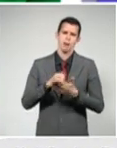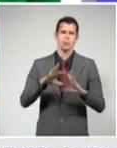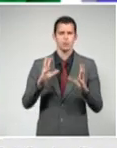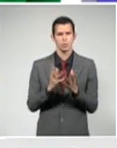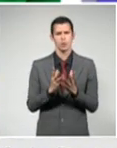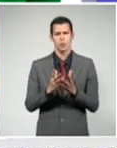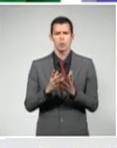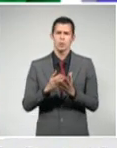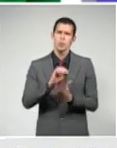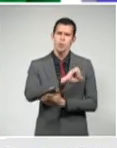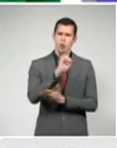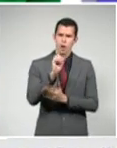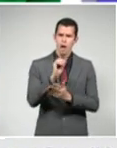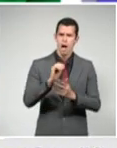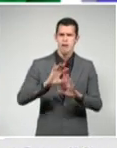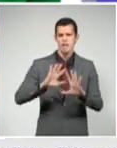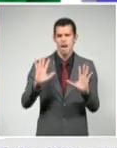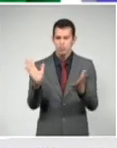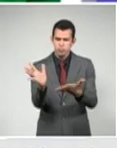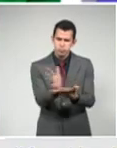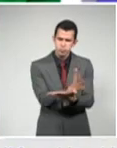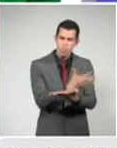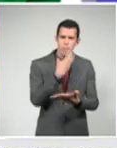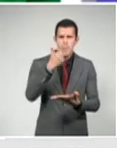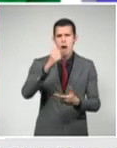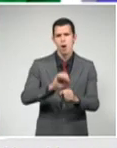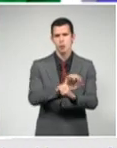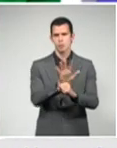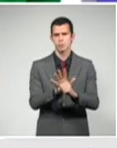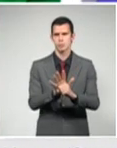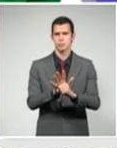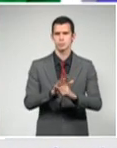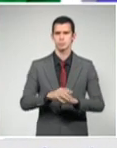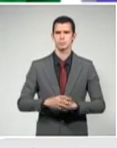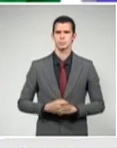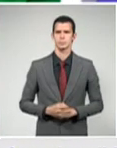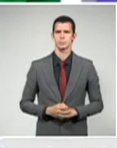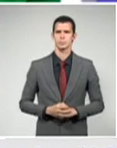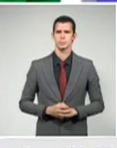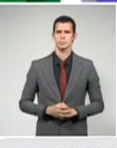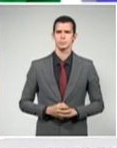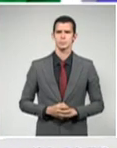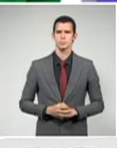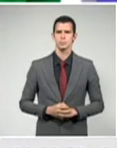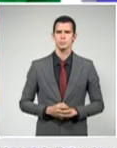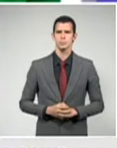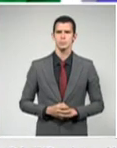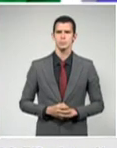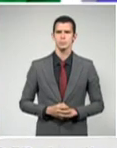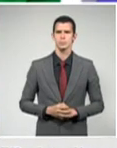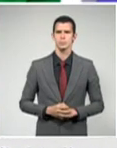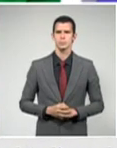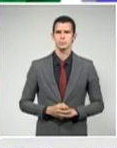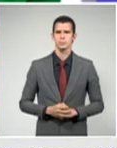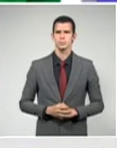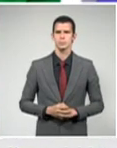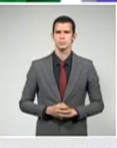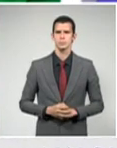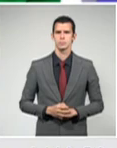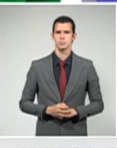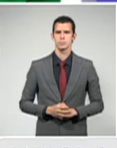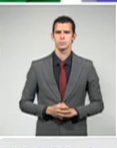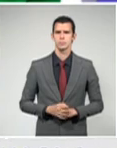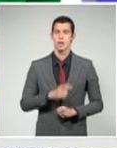lograremos un control de la pandemia que volveremos a las cifras que tuvimos en